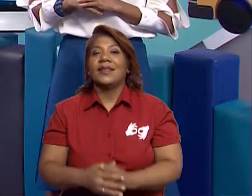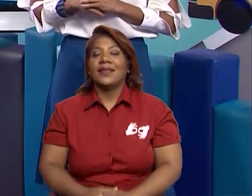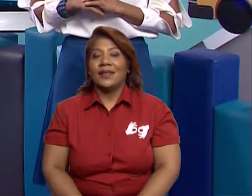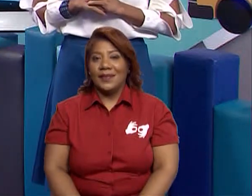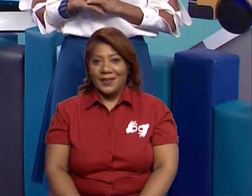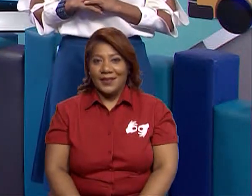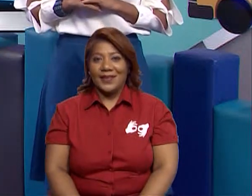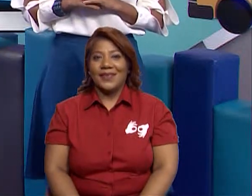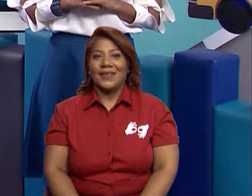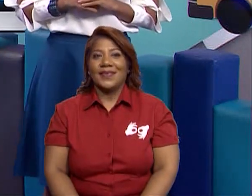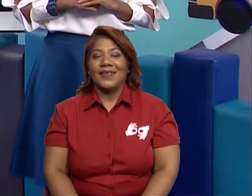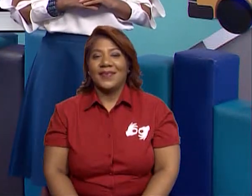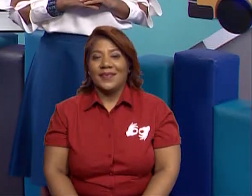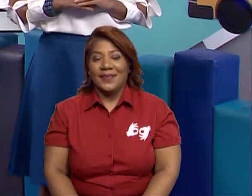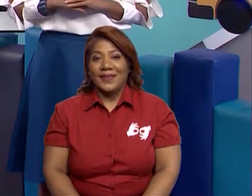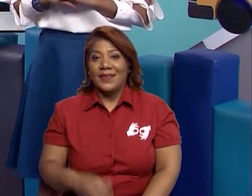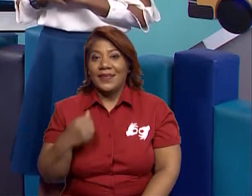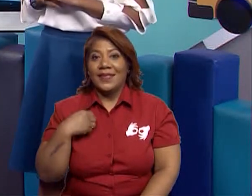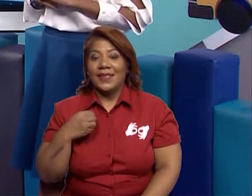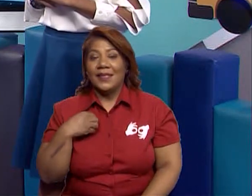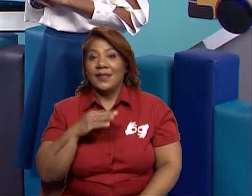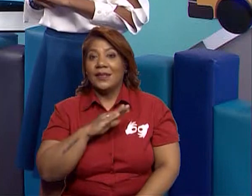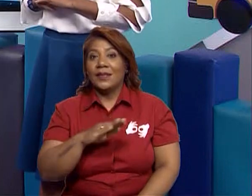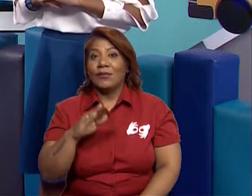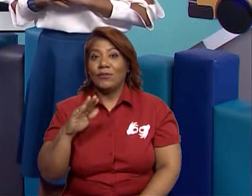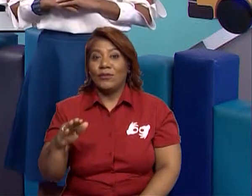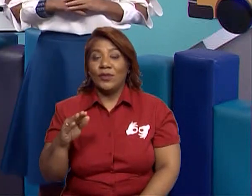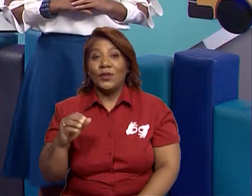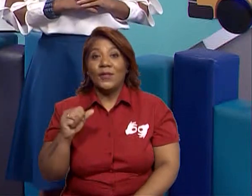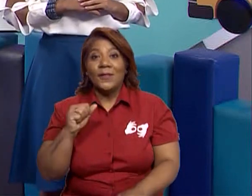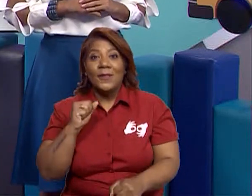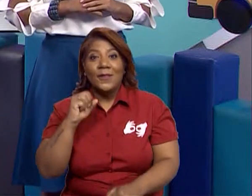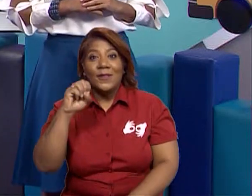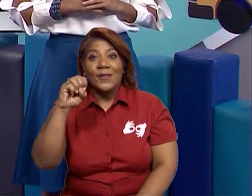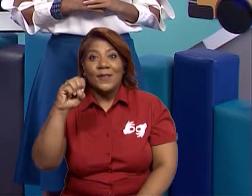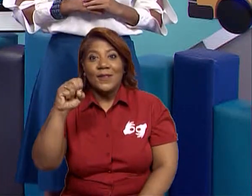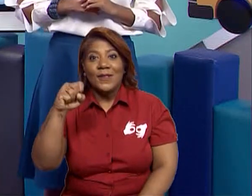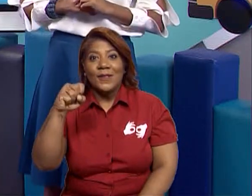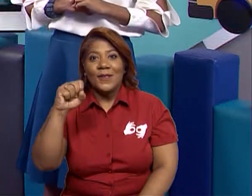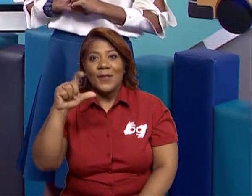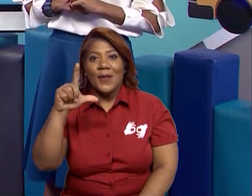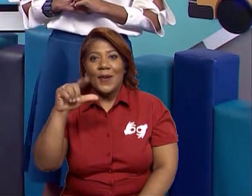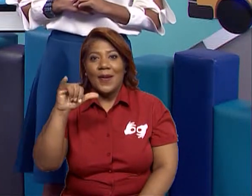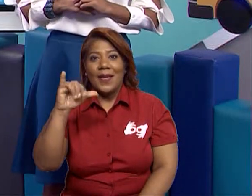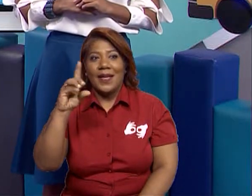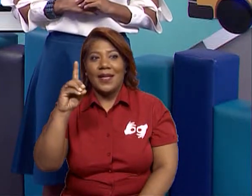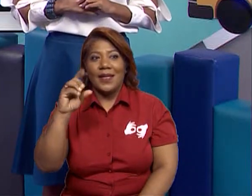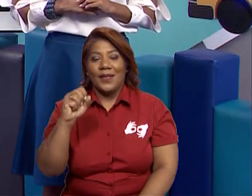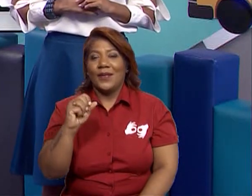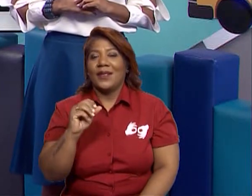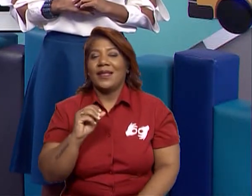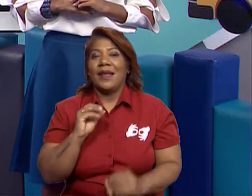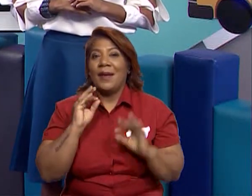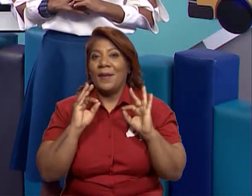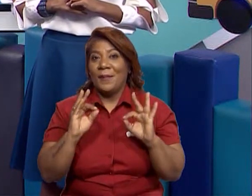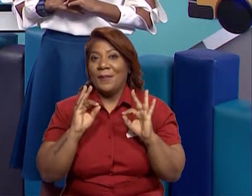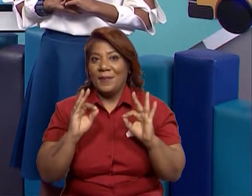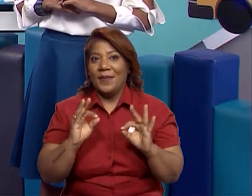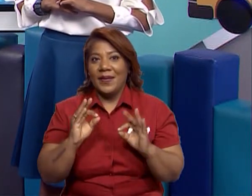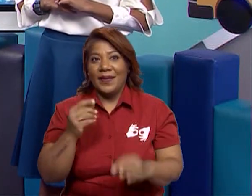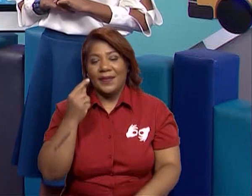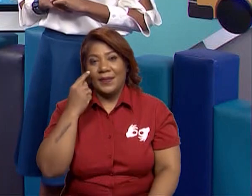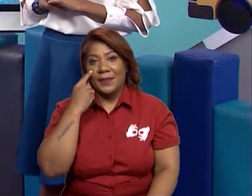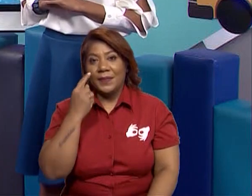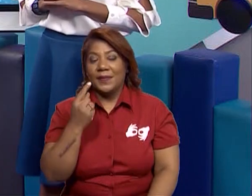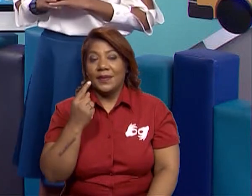Déjese de eso, Tiene que ser niño sólido. Eso. Bien. Entonces, continuamos para recordar